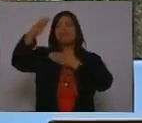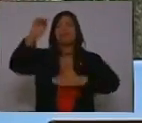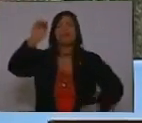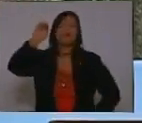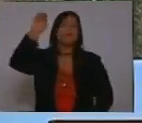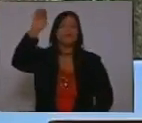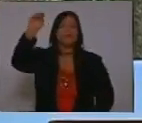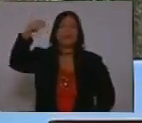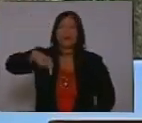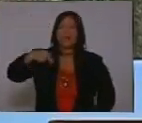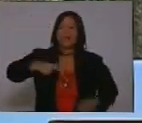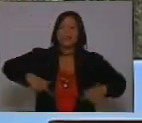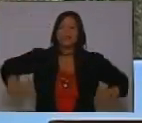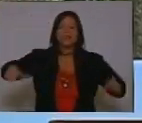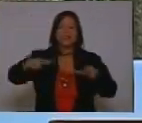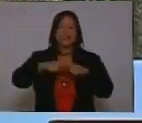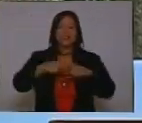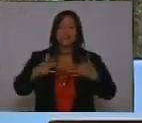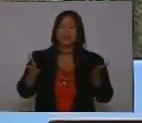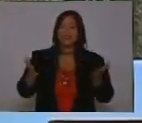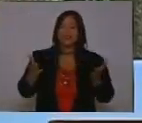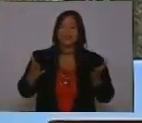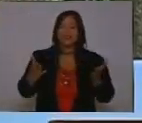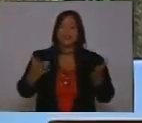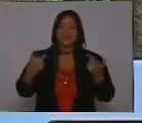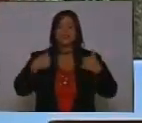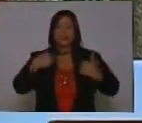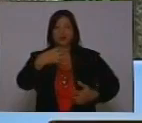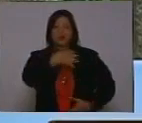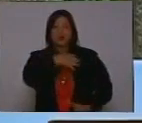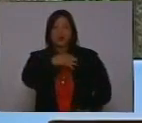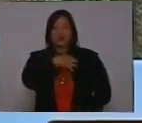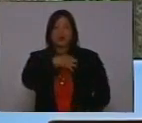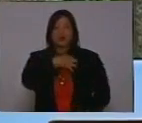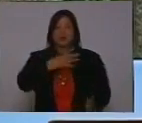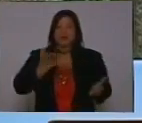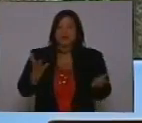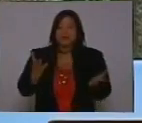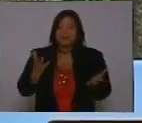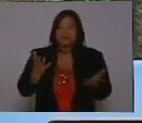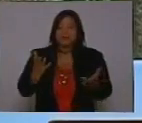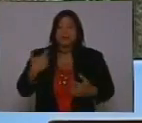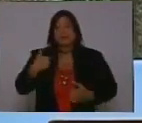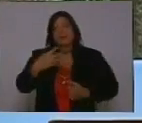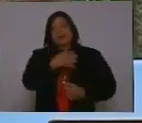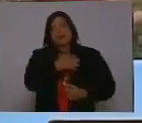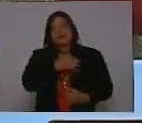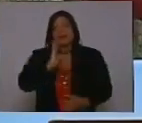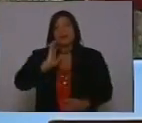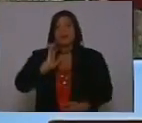Y en este caso, tengo sobrino. En este caso dijera que mi sobrino,